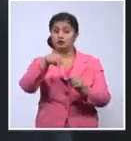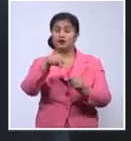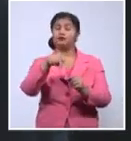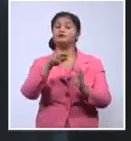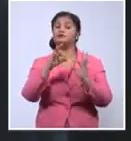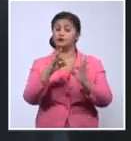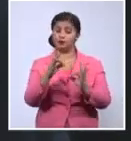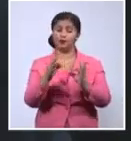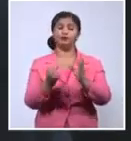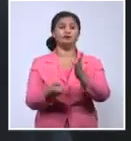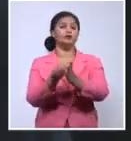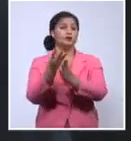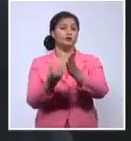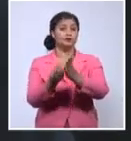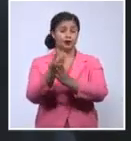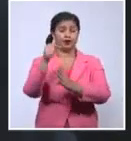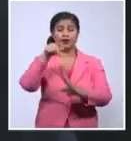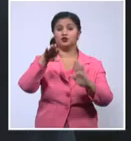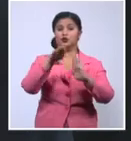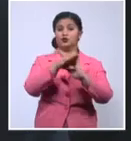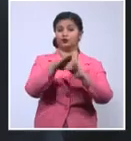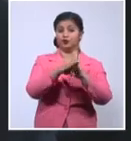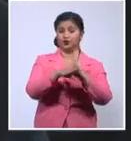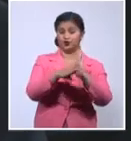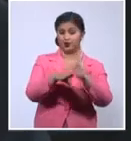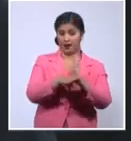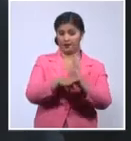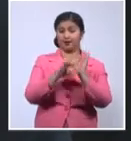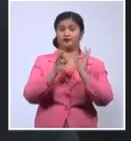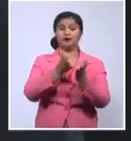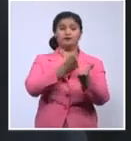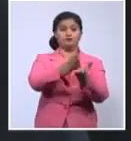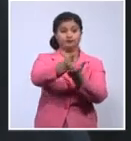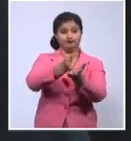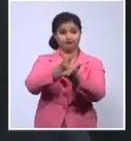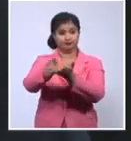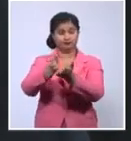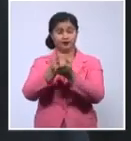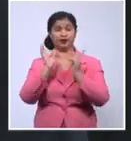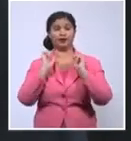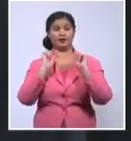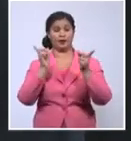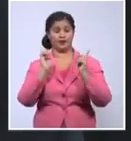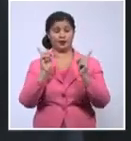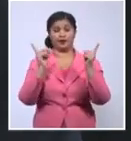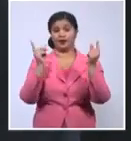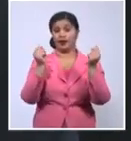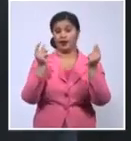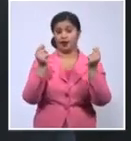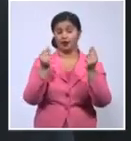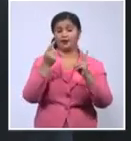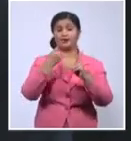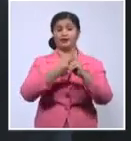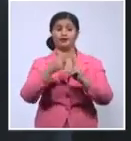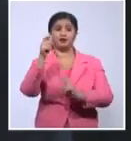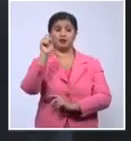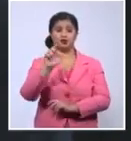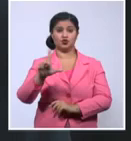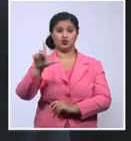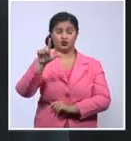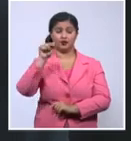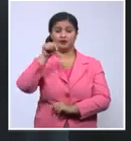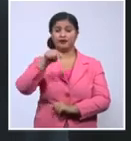la implementación de los lineamientos de la política económica y social del Partido